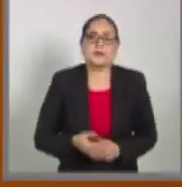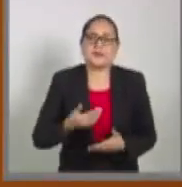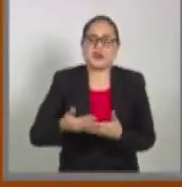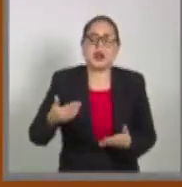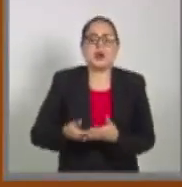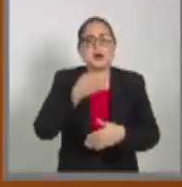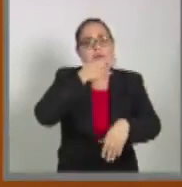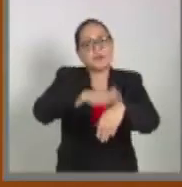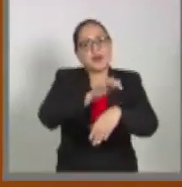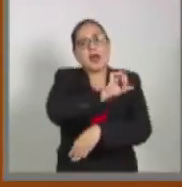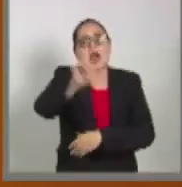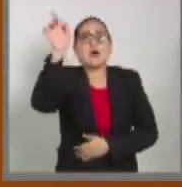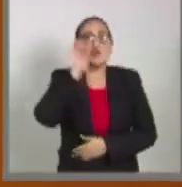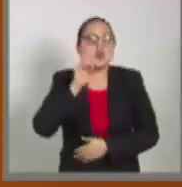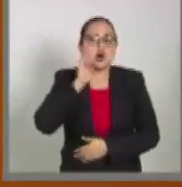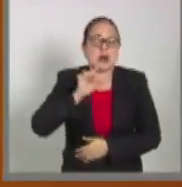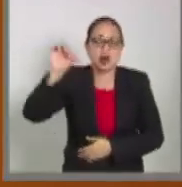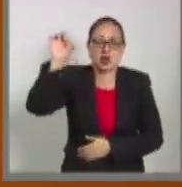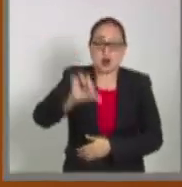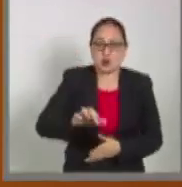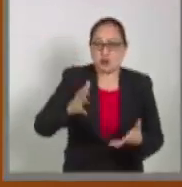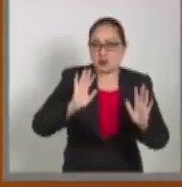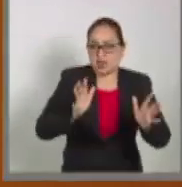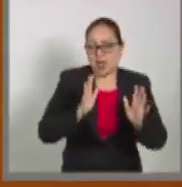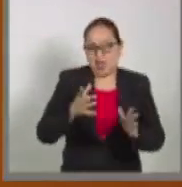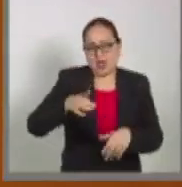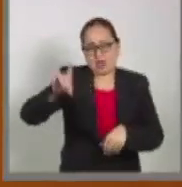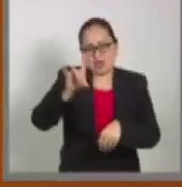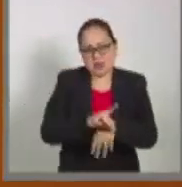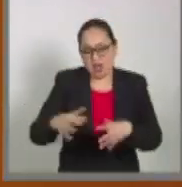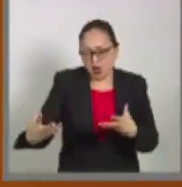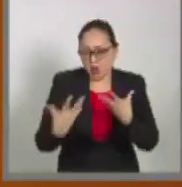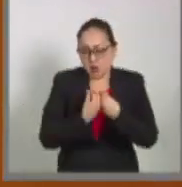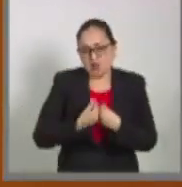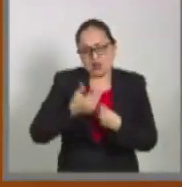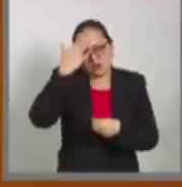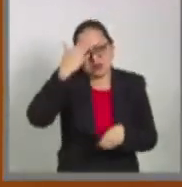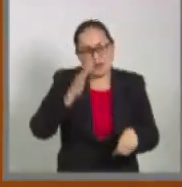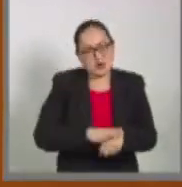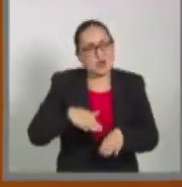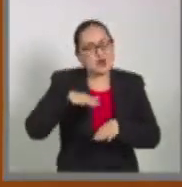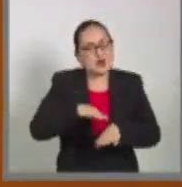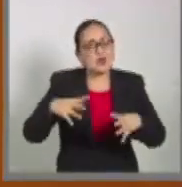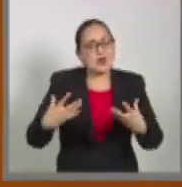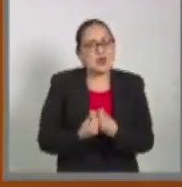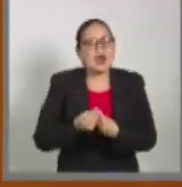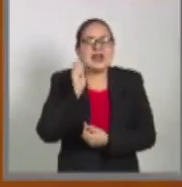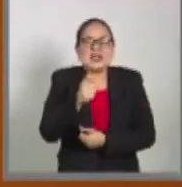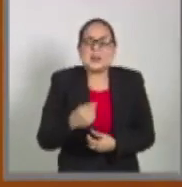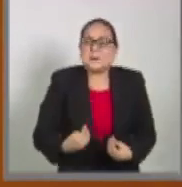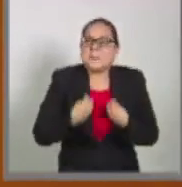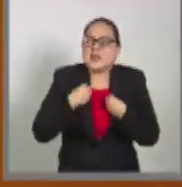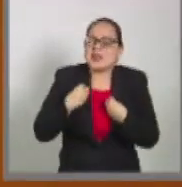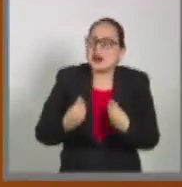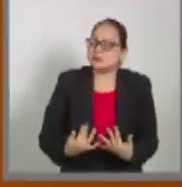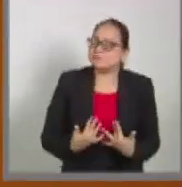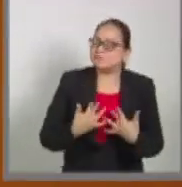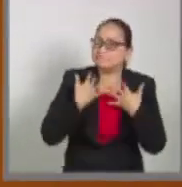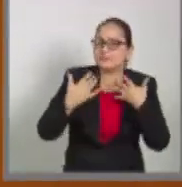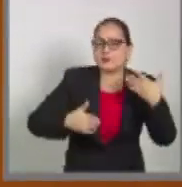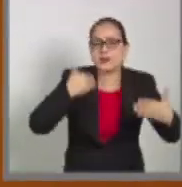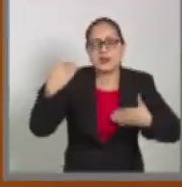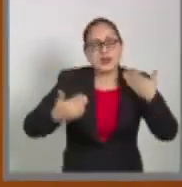a las mujeres, es hora, sin embargo, de conmemorar juntas, de compartir la alegría de la vida y, sobre todo,